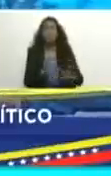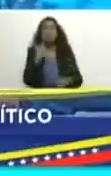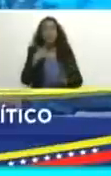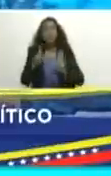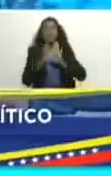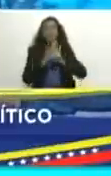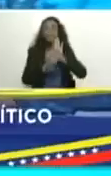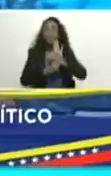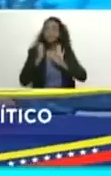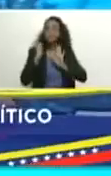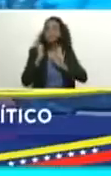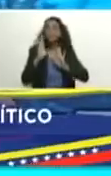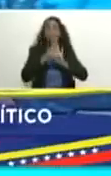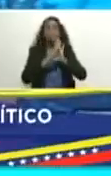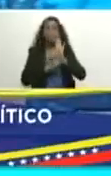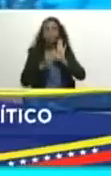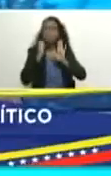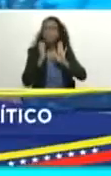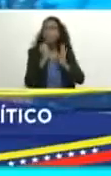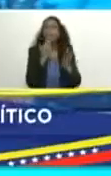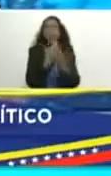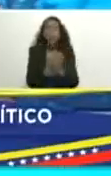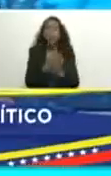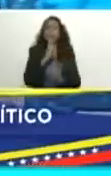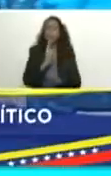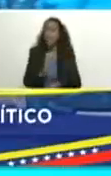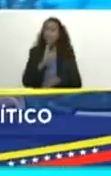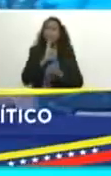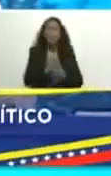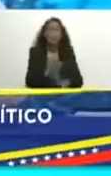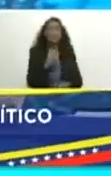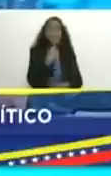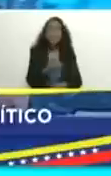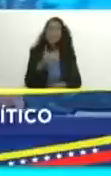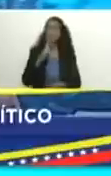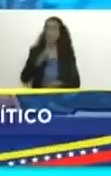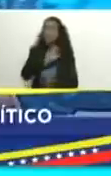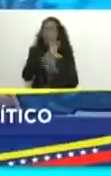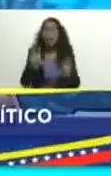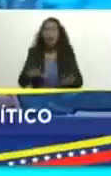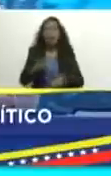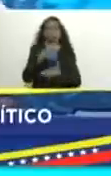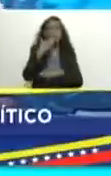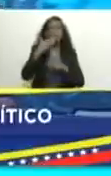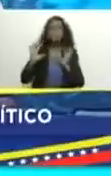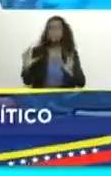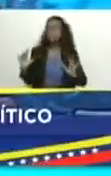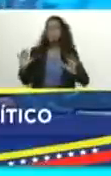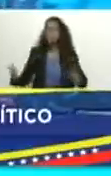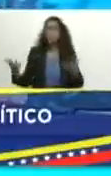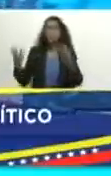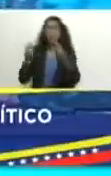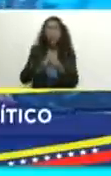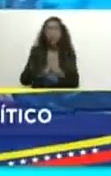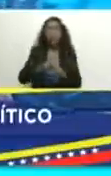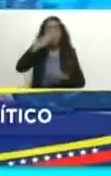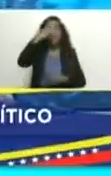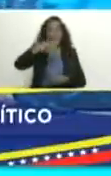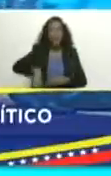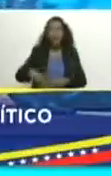en la mano, siempre dándole la cara al pueblo, siempre con la verdad, siempre en la calle, siempre en Unión